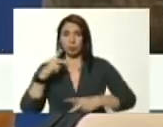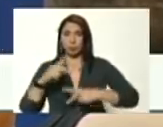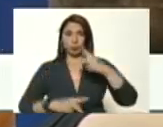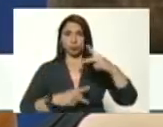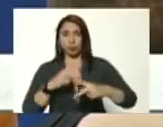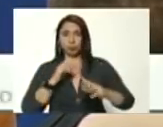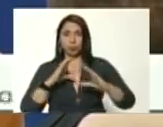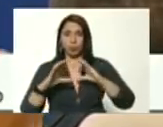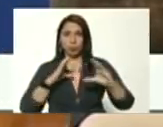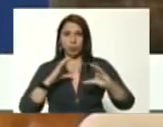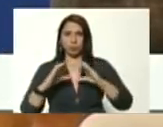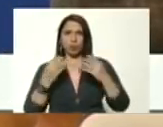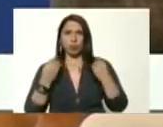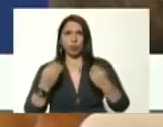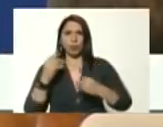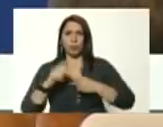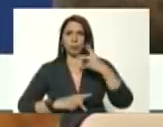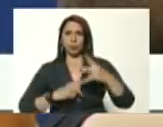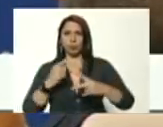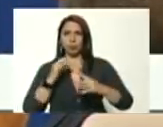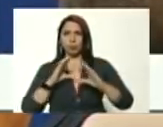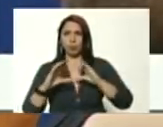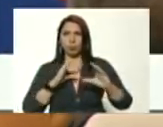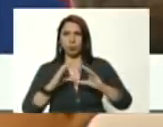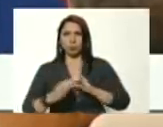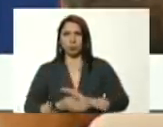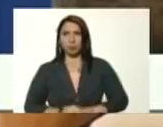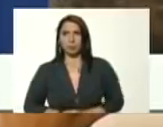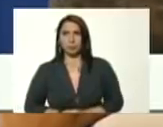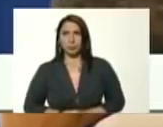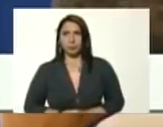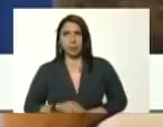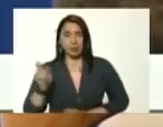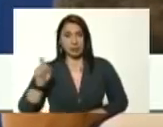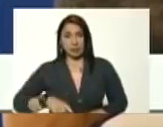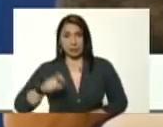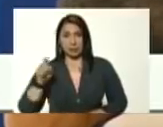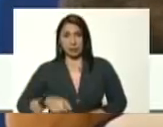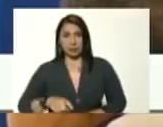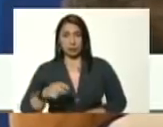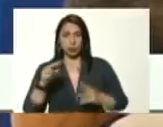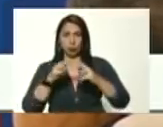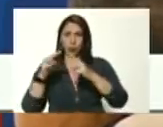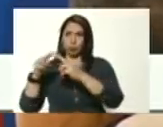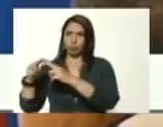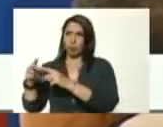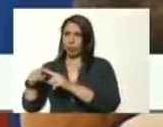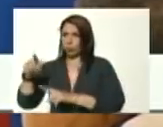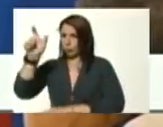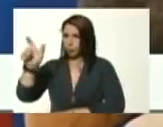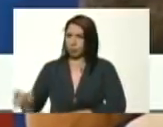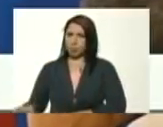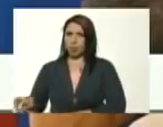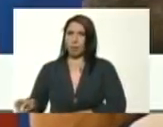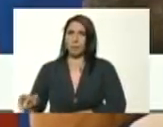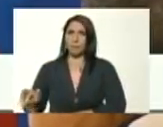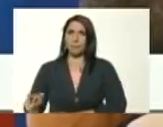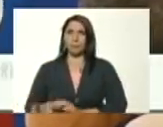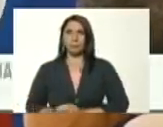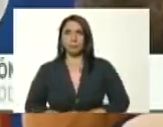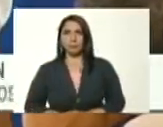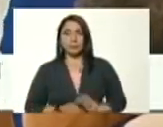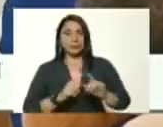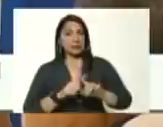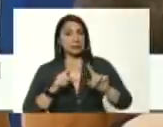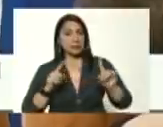y como proceso de comunicación parte de la necesidad de reconocer al otro que es distinto a